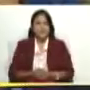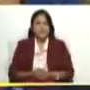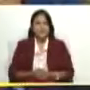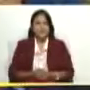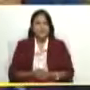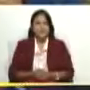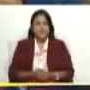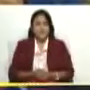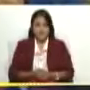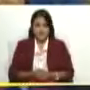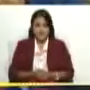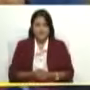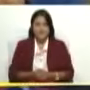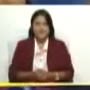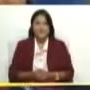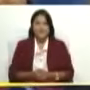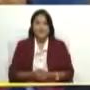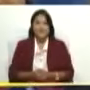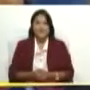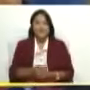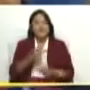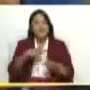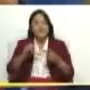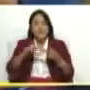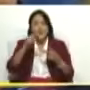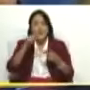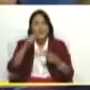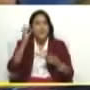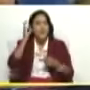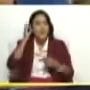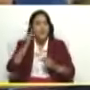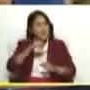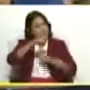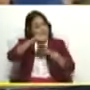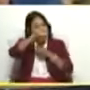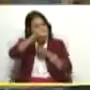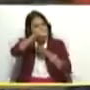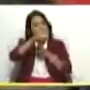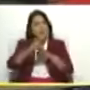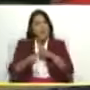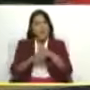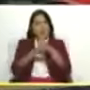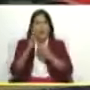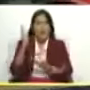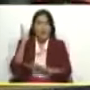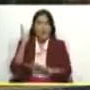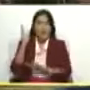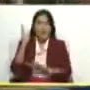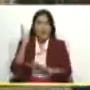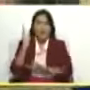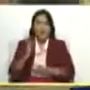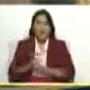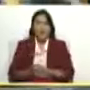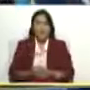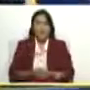técnica Igualmente en boxeo omil Carolina Alcalá